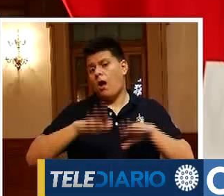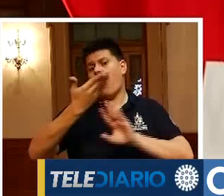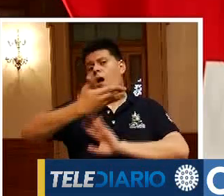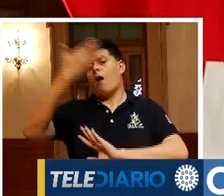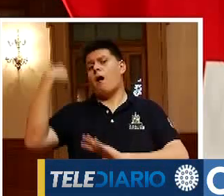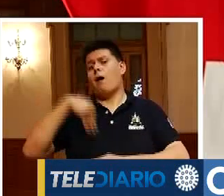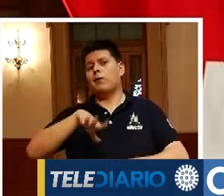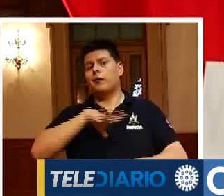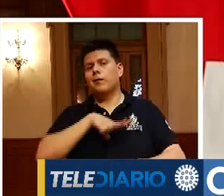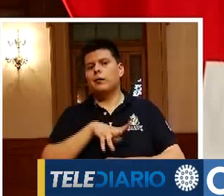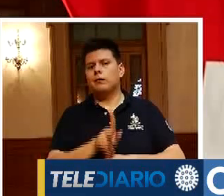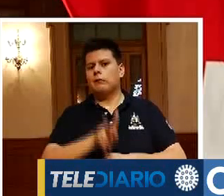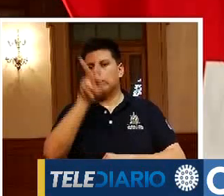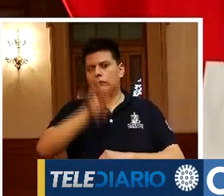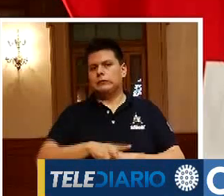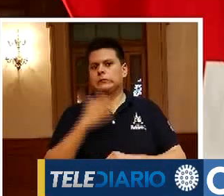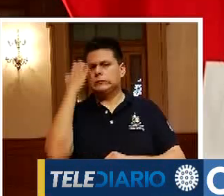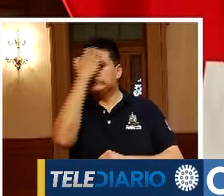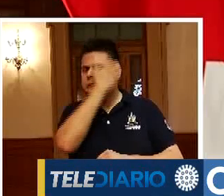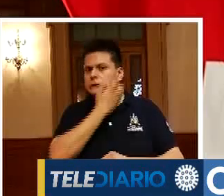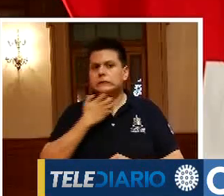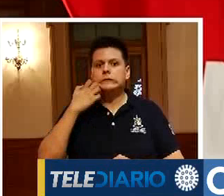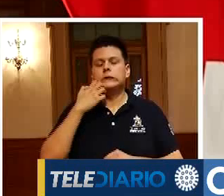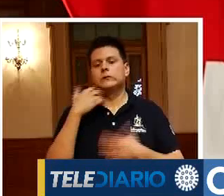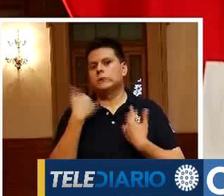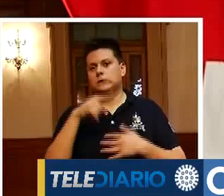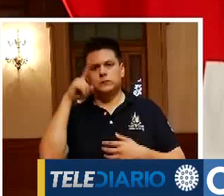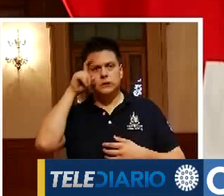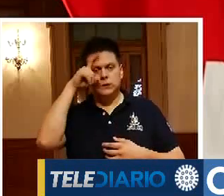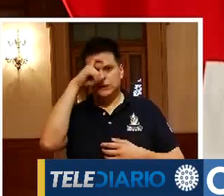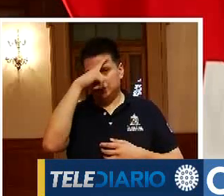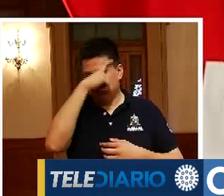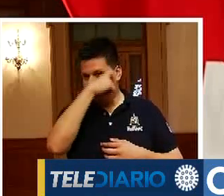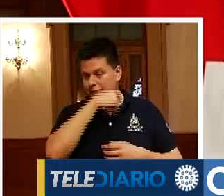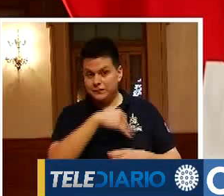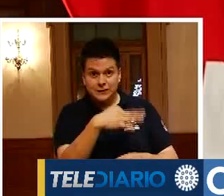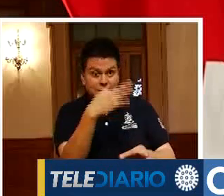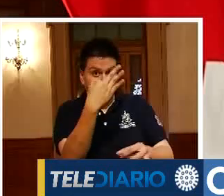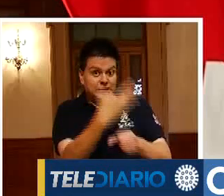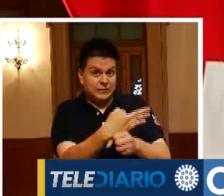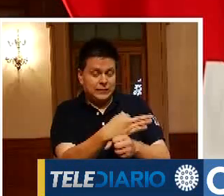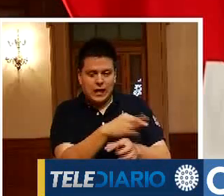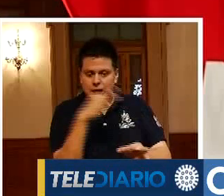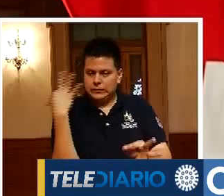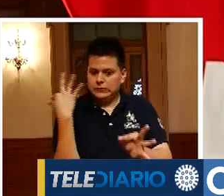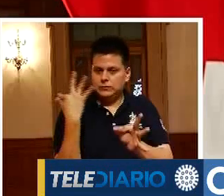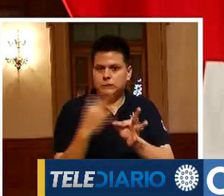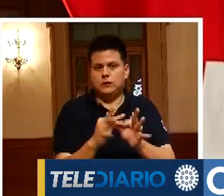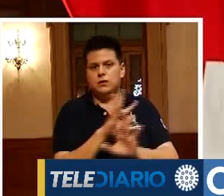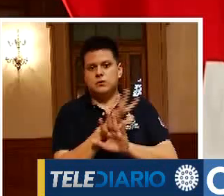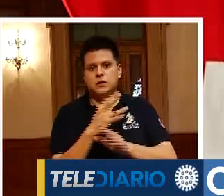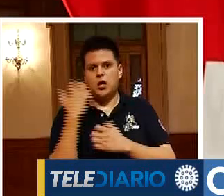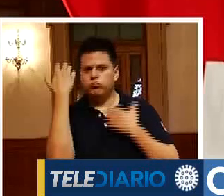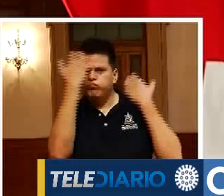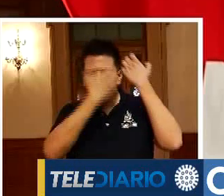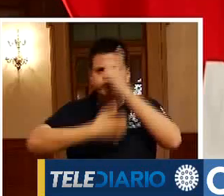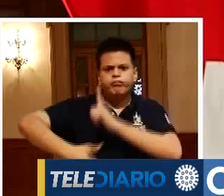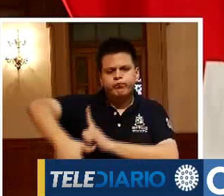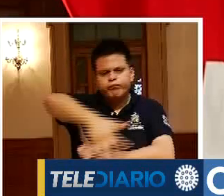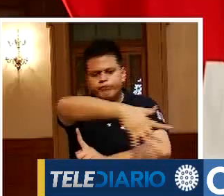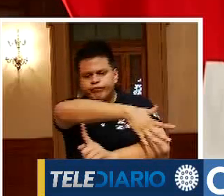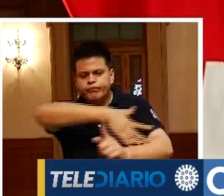complicado. No, todavía no está listo el entorno para la aplicación de pruebas serológicas